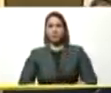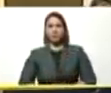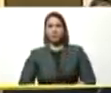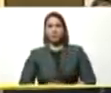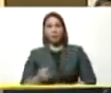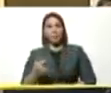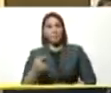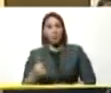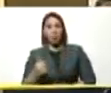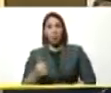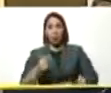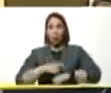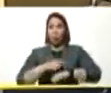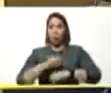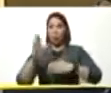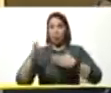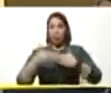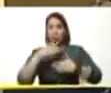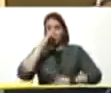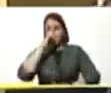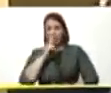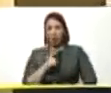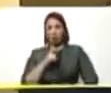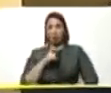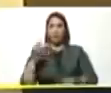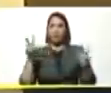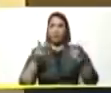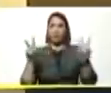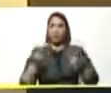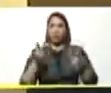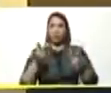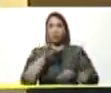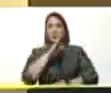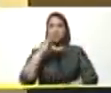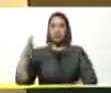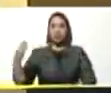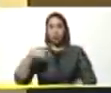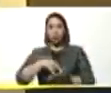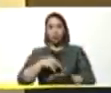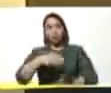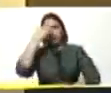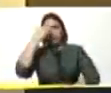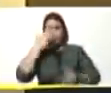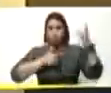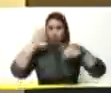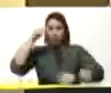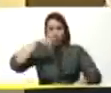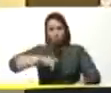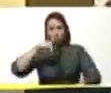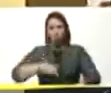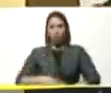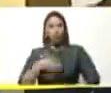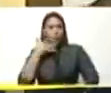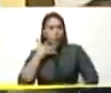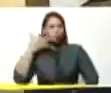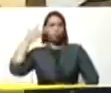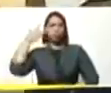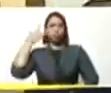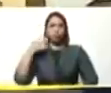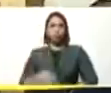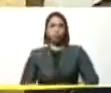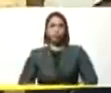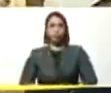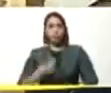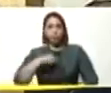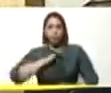horas del cierre de este año victorioso del Bicentenario de Carabobo y sabemos que el comandante Chávez hoy está orgulloso de que